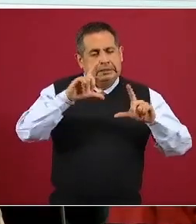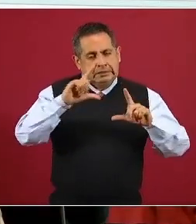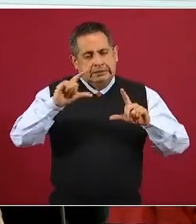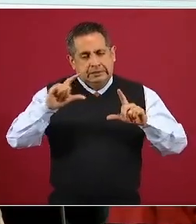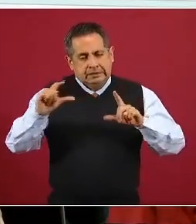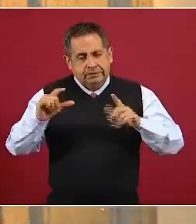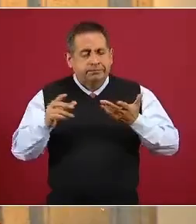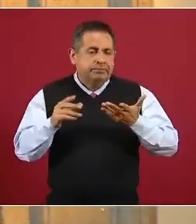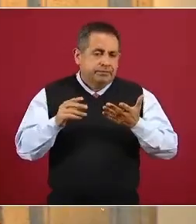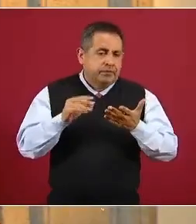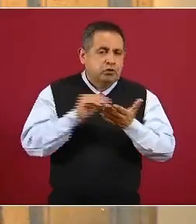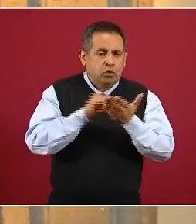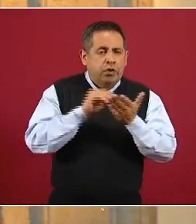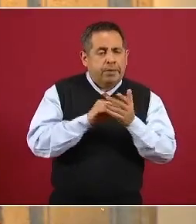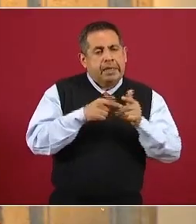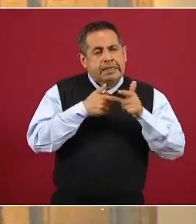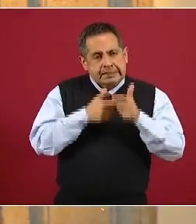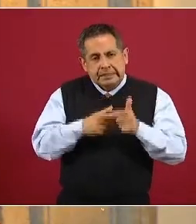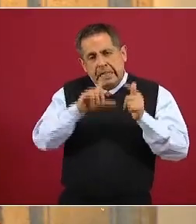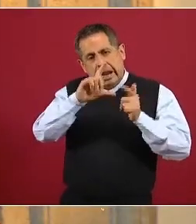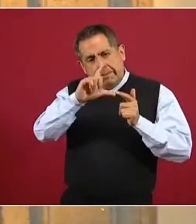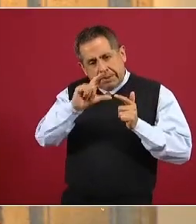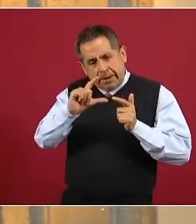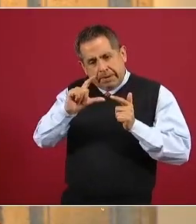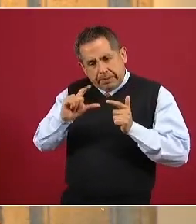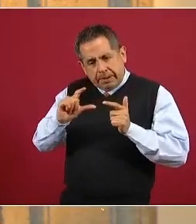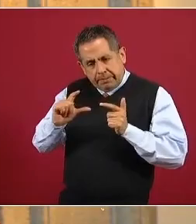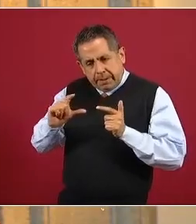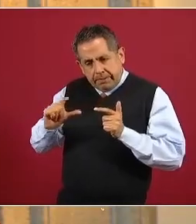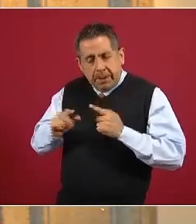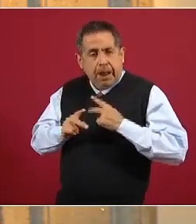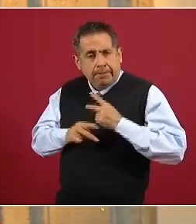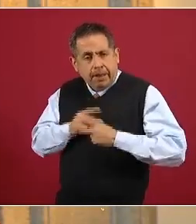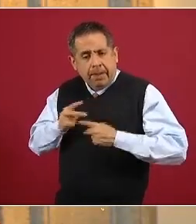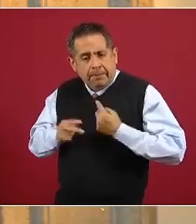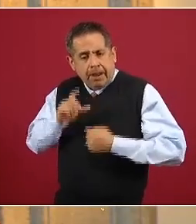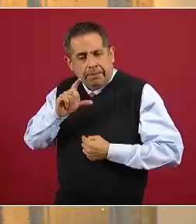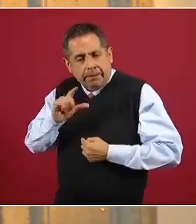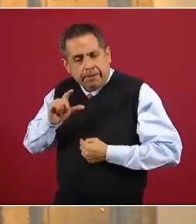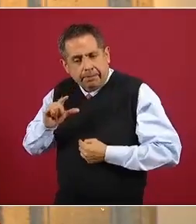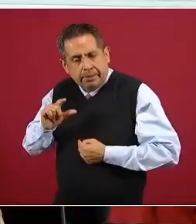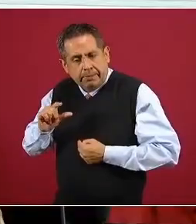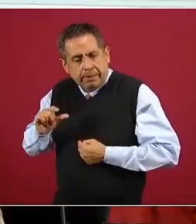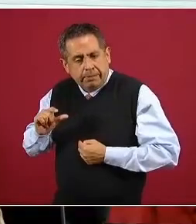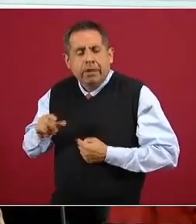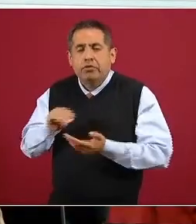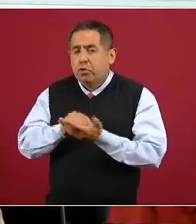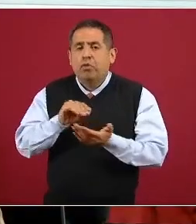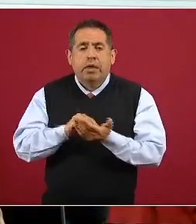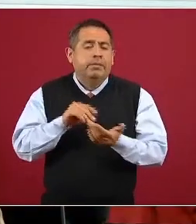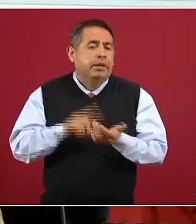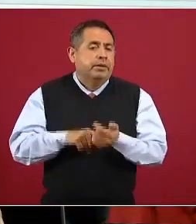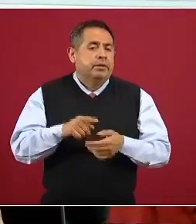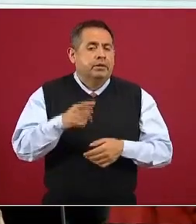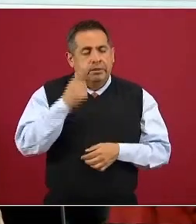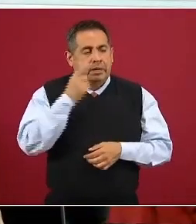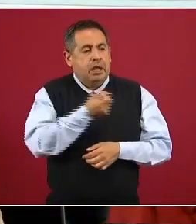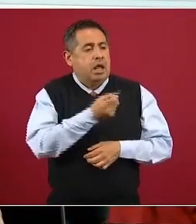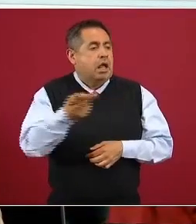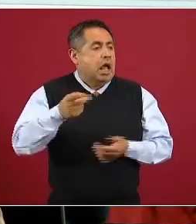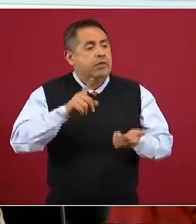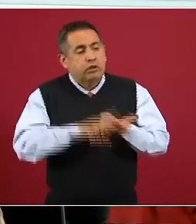la continuidad de la disminución, y por lo tanto también una tendencia descendente continua de